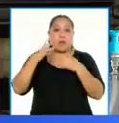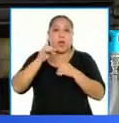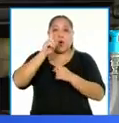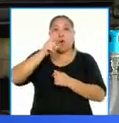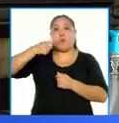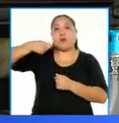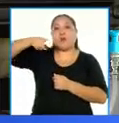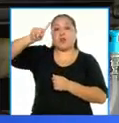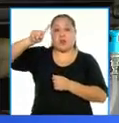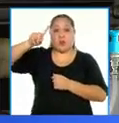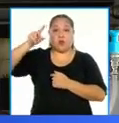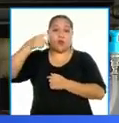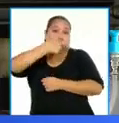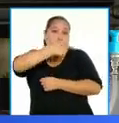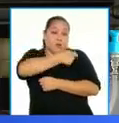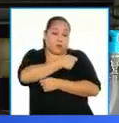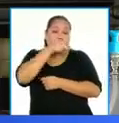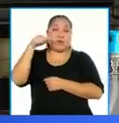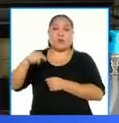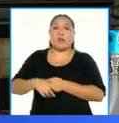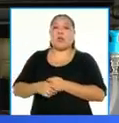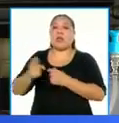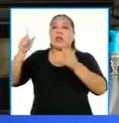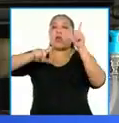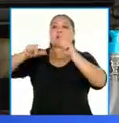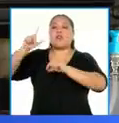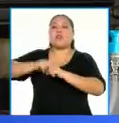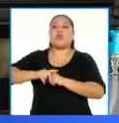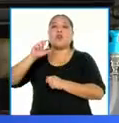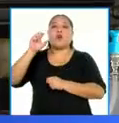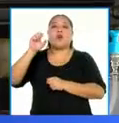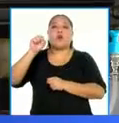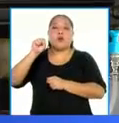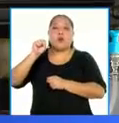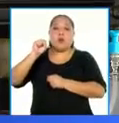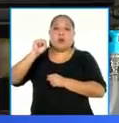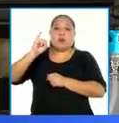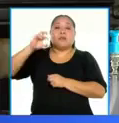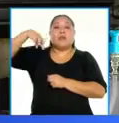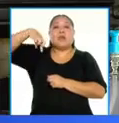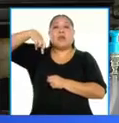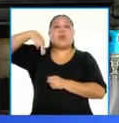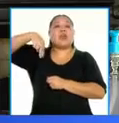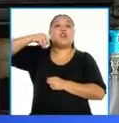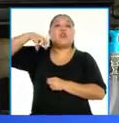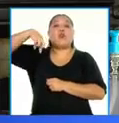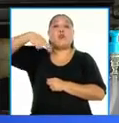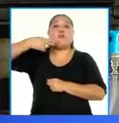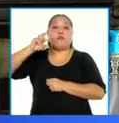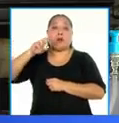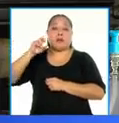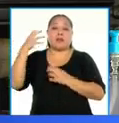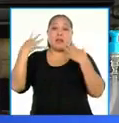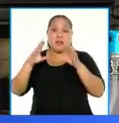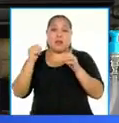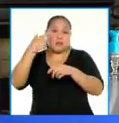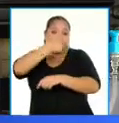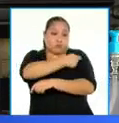de laboratorio Sinopharm, dosis que se viene aplicando al personal de